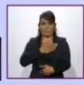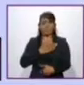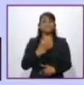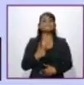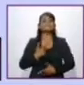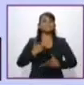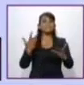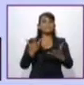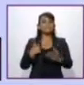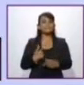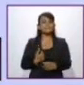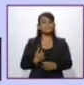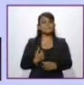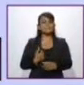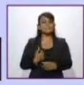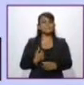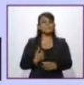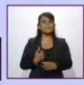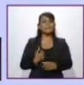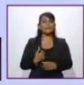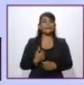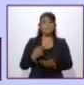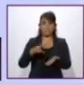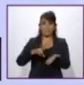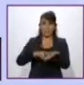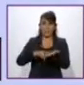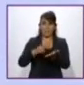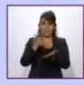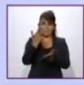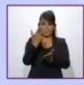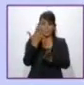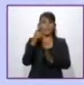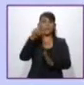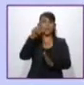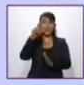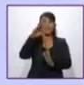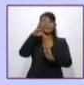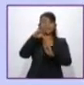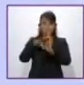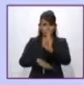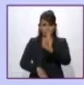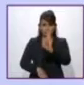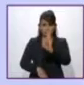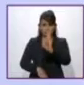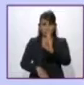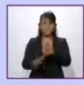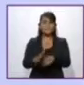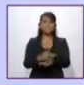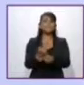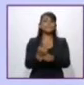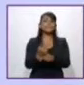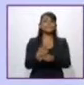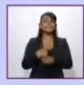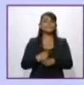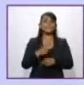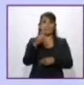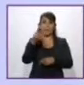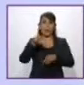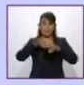generaré reducción de costos de agua, porque el agua no llega a todos los